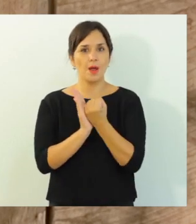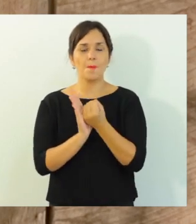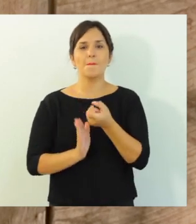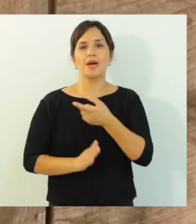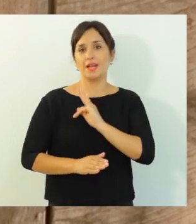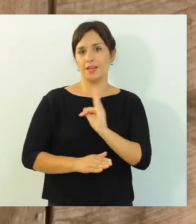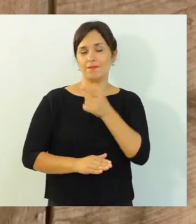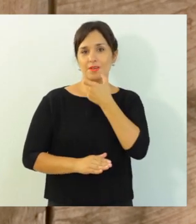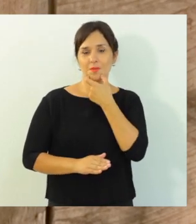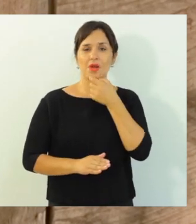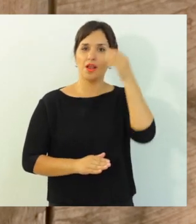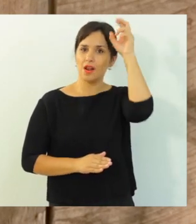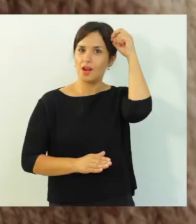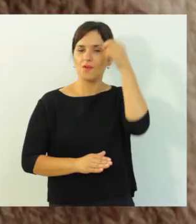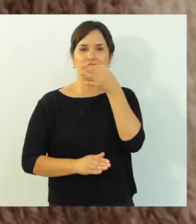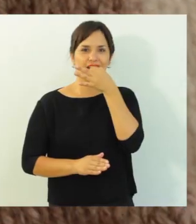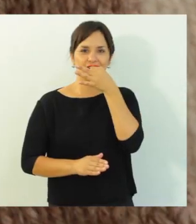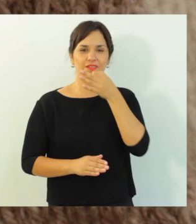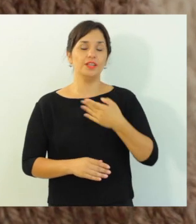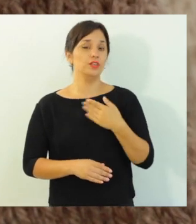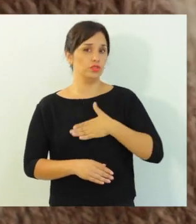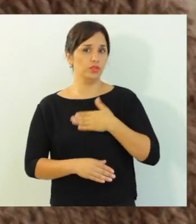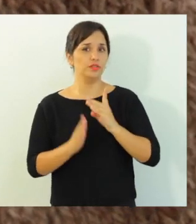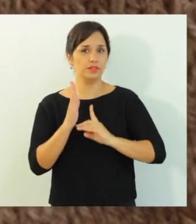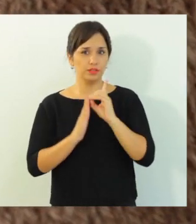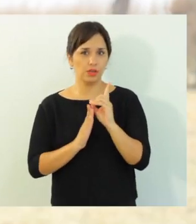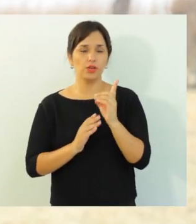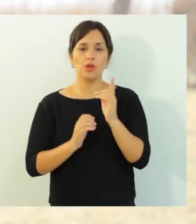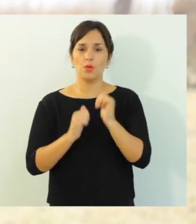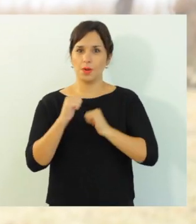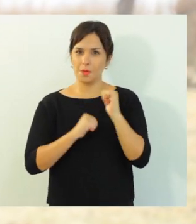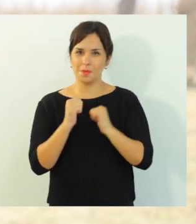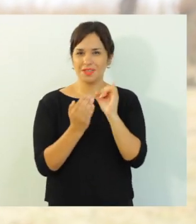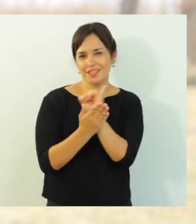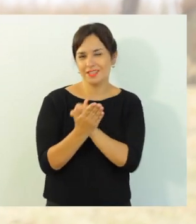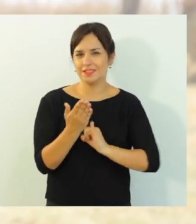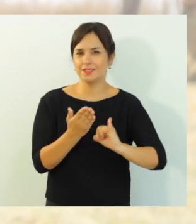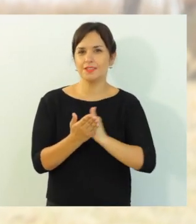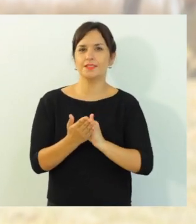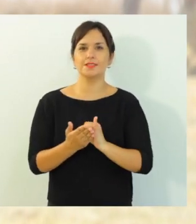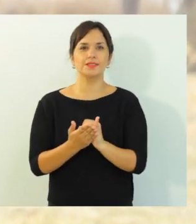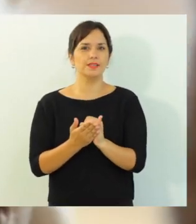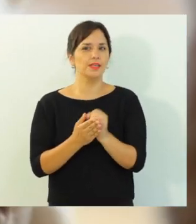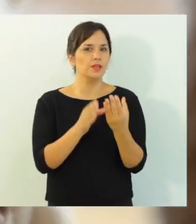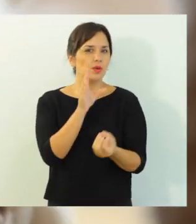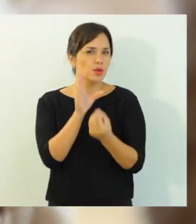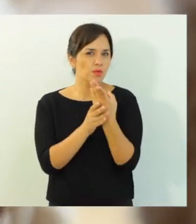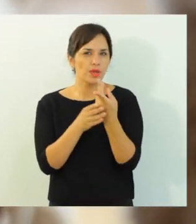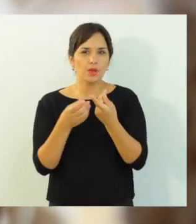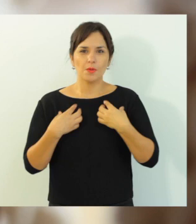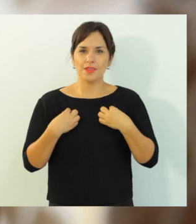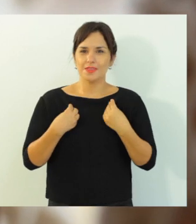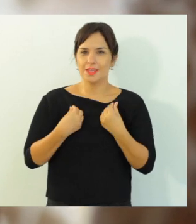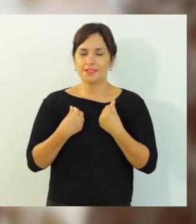que significa la oveja verde en francés. Yo quise desarrollar una empresa de diseño que englobe